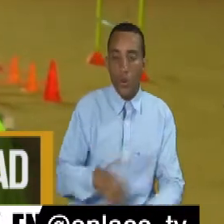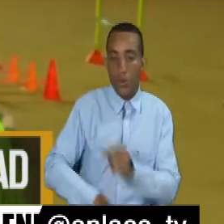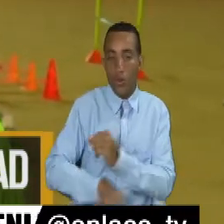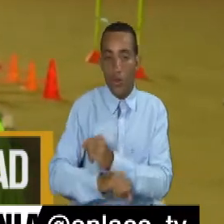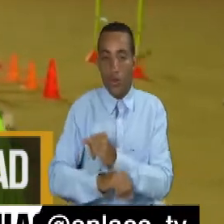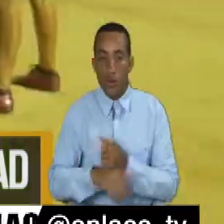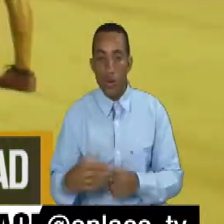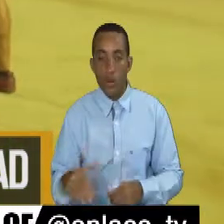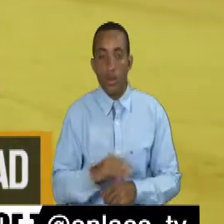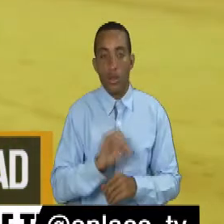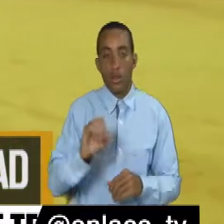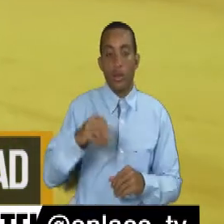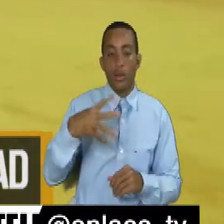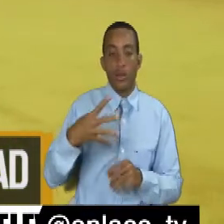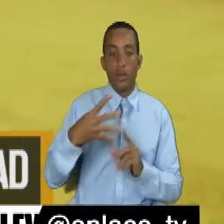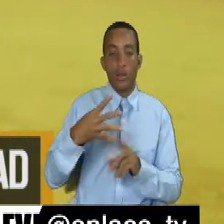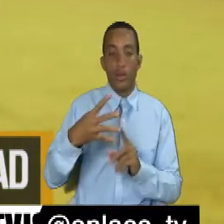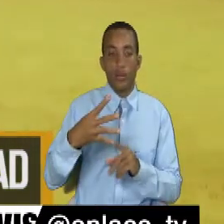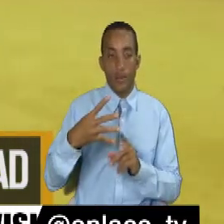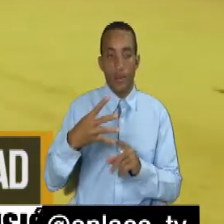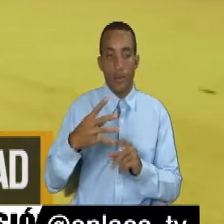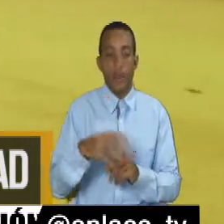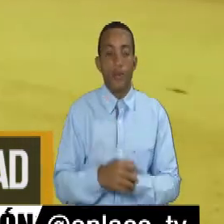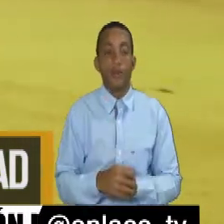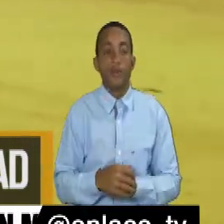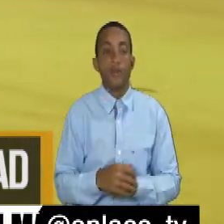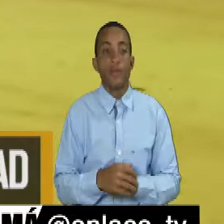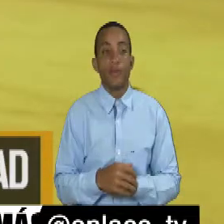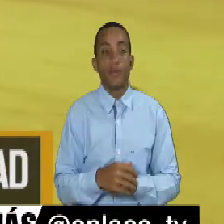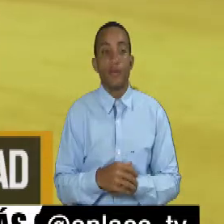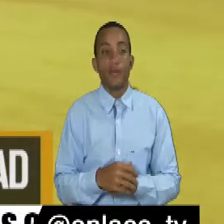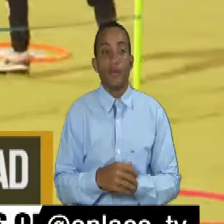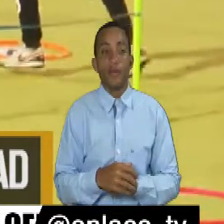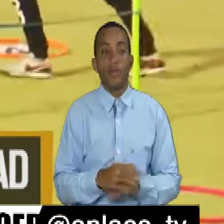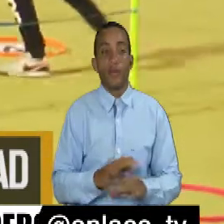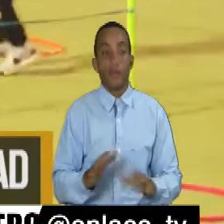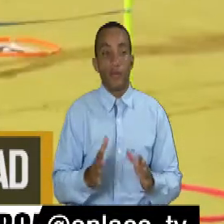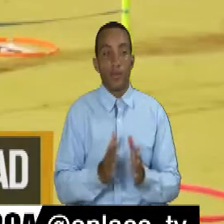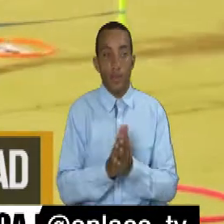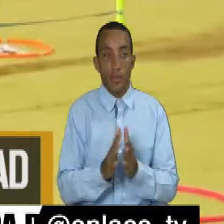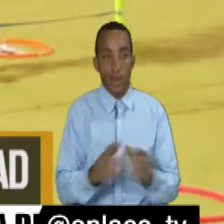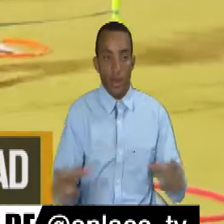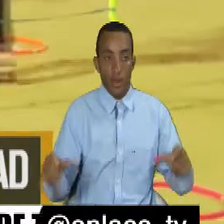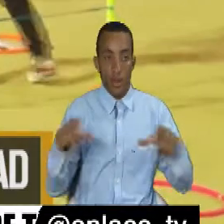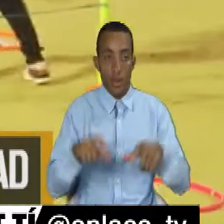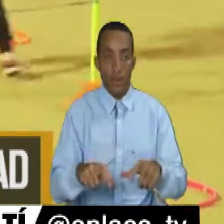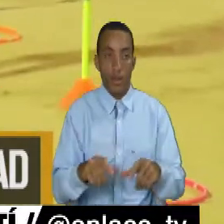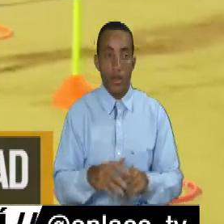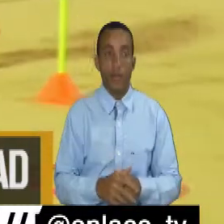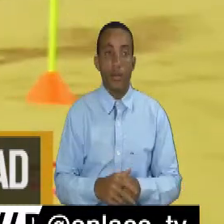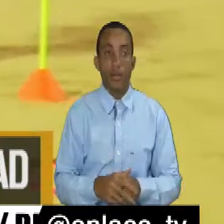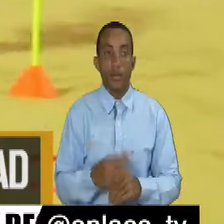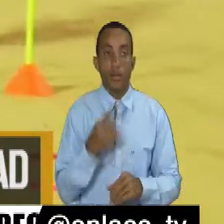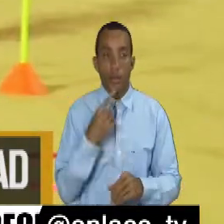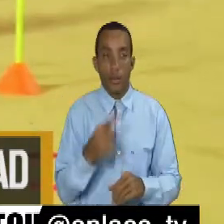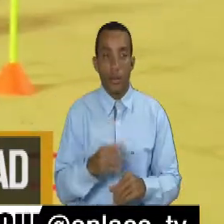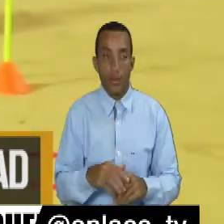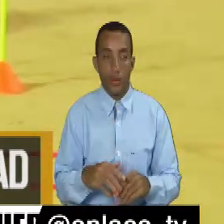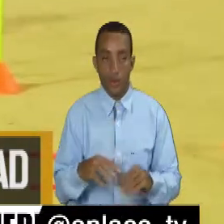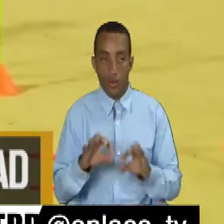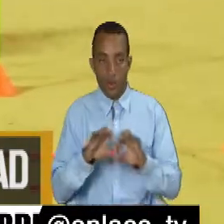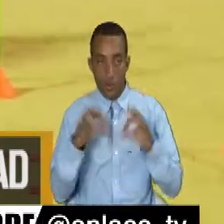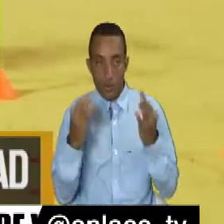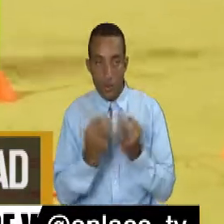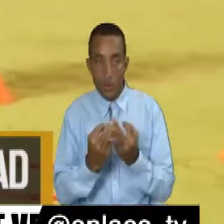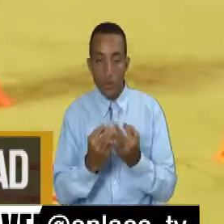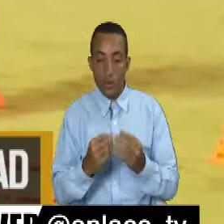cuarto lugar. Real Centro se encuentra en el cuarto lugar de este campeonato municipal de microfútbol. aseguran que su estrategia es jugar en familia y fortalecer